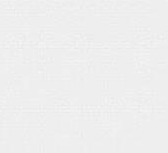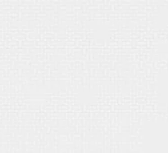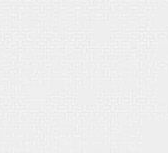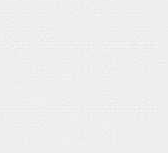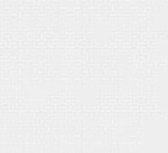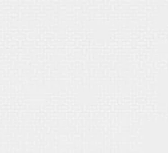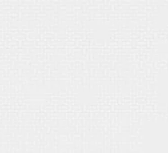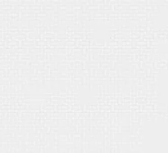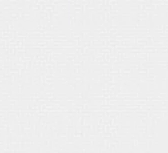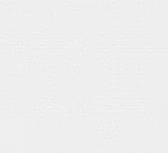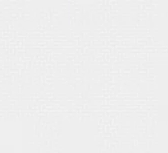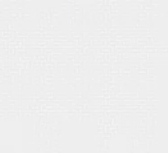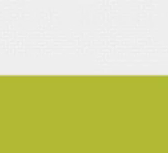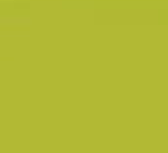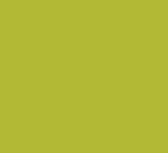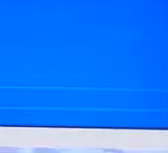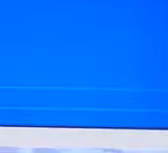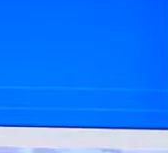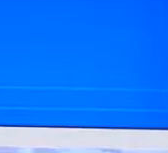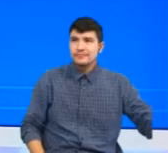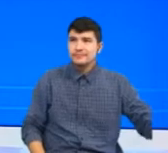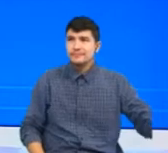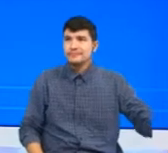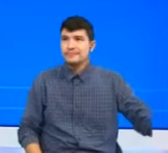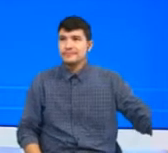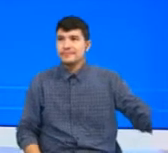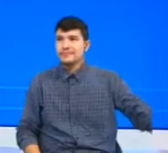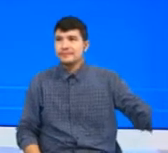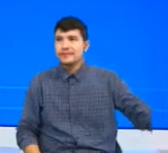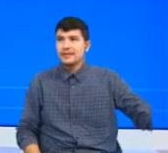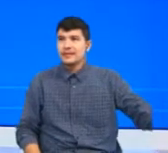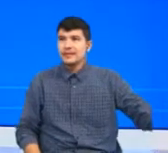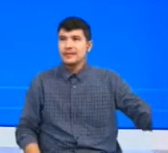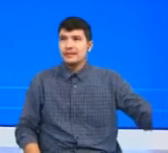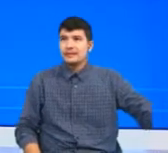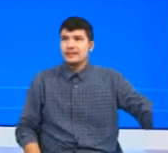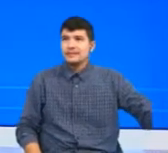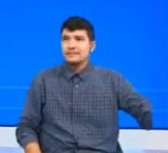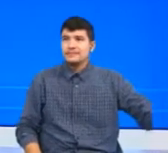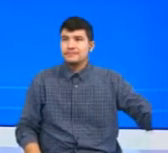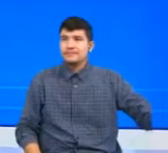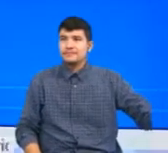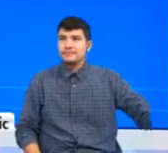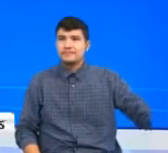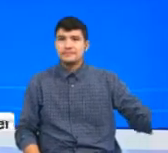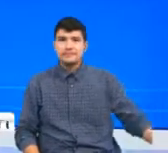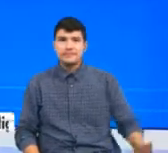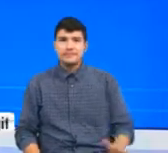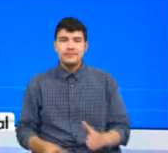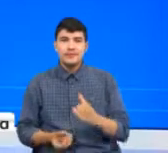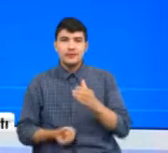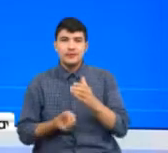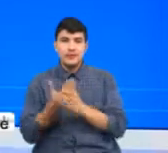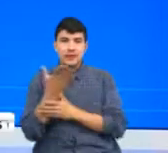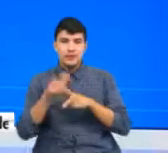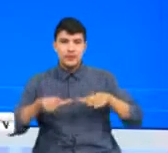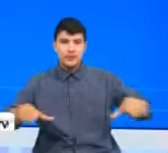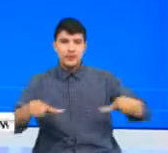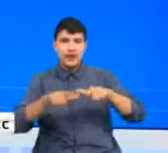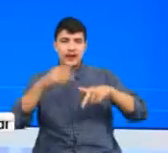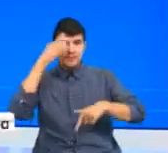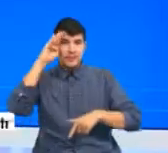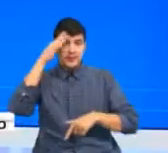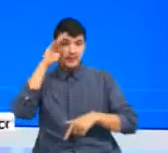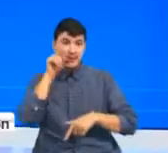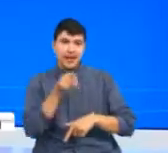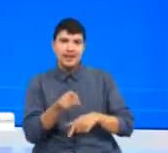calderón tocó pido en el estadio alfonso lópez la infraestructura será un punto estratégico para mejorar la seguridad